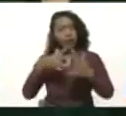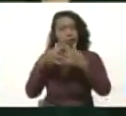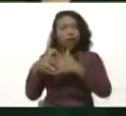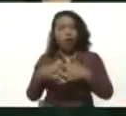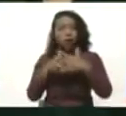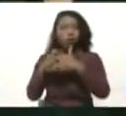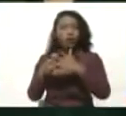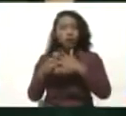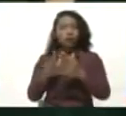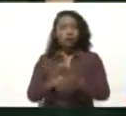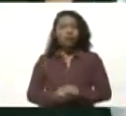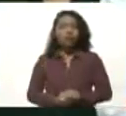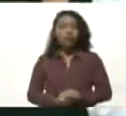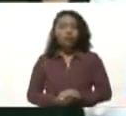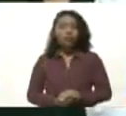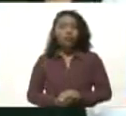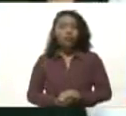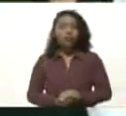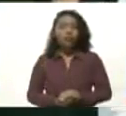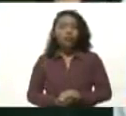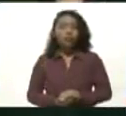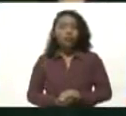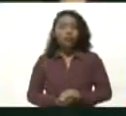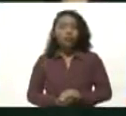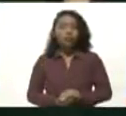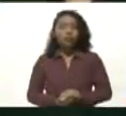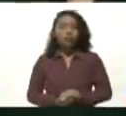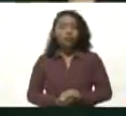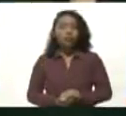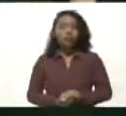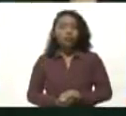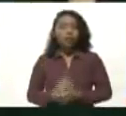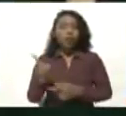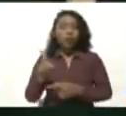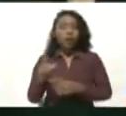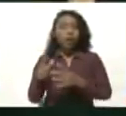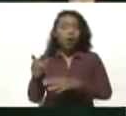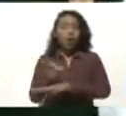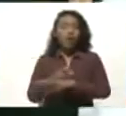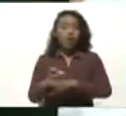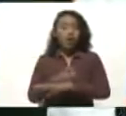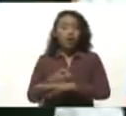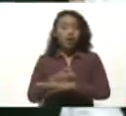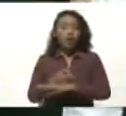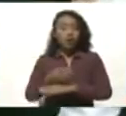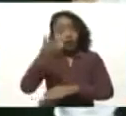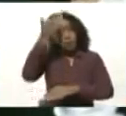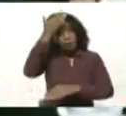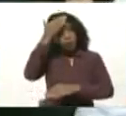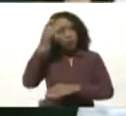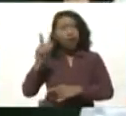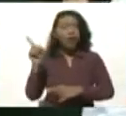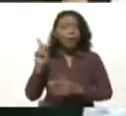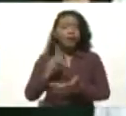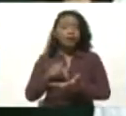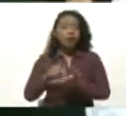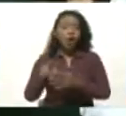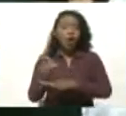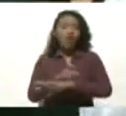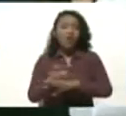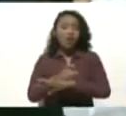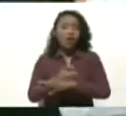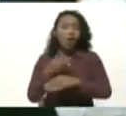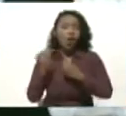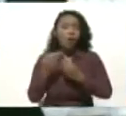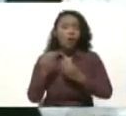Cabo Verde, con la anuencia del gobierno de Donald Trump. Y miembros del gobierno de Cabo Verde, como